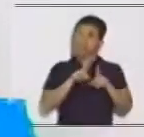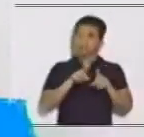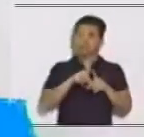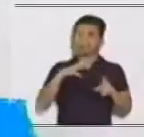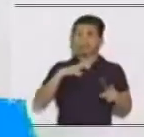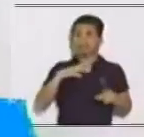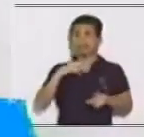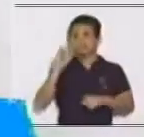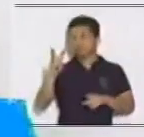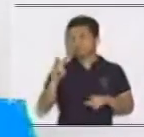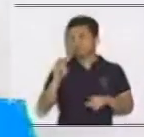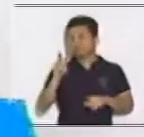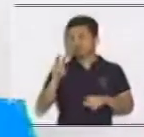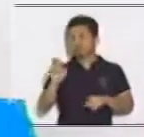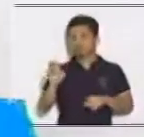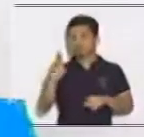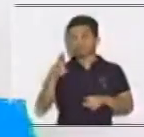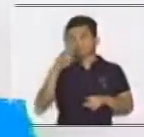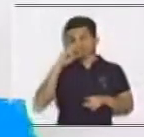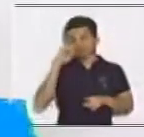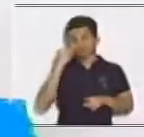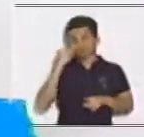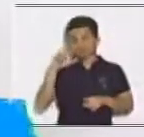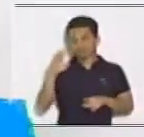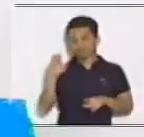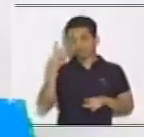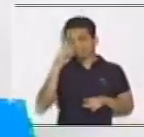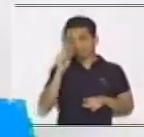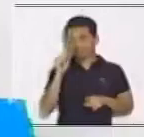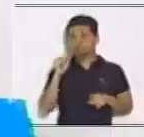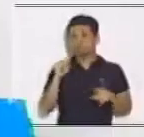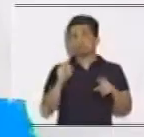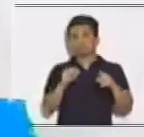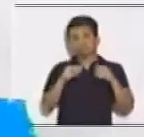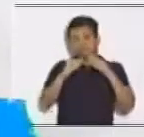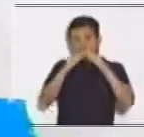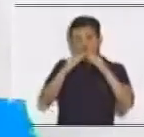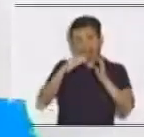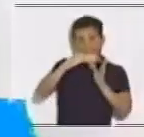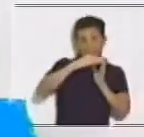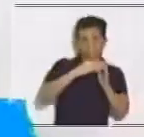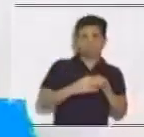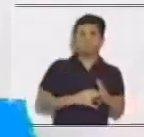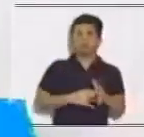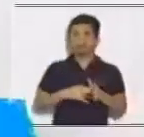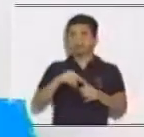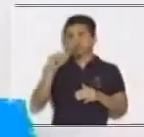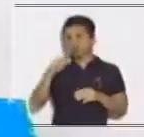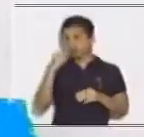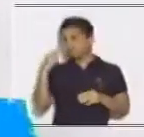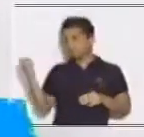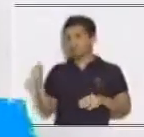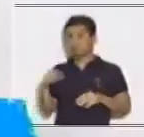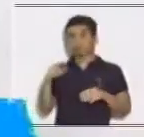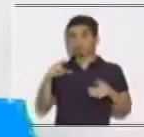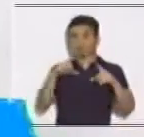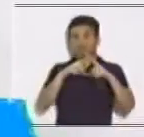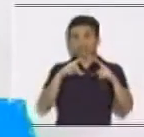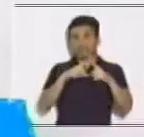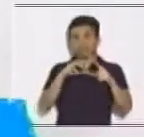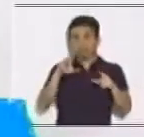que otros. El día de hoy vamos a ver el triángulo rectángulo y tiene algunas características